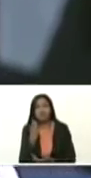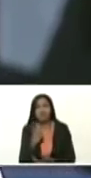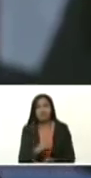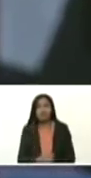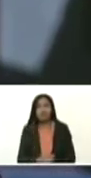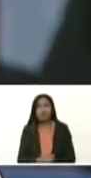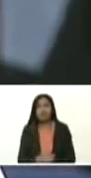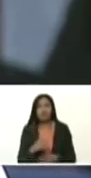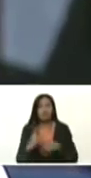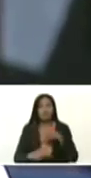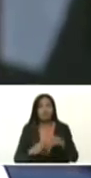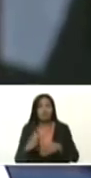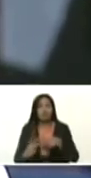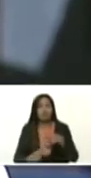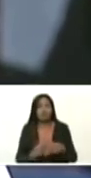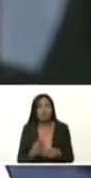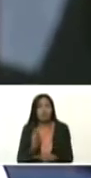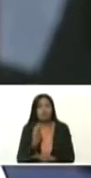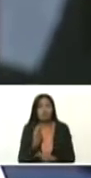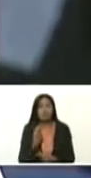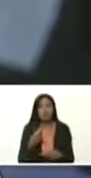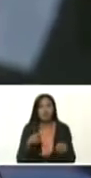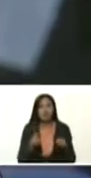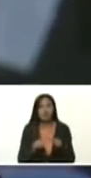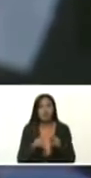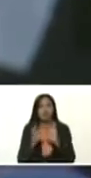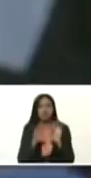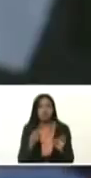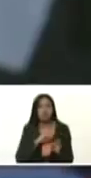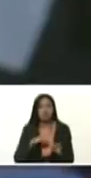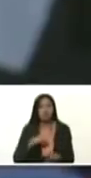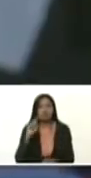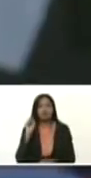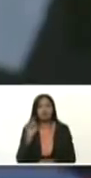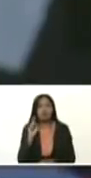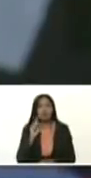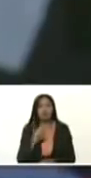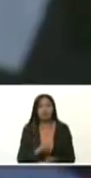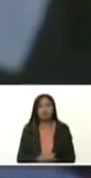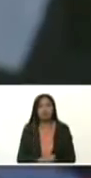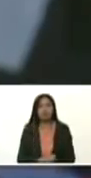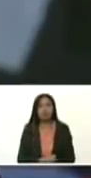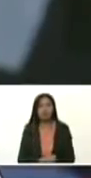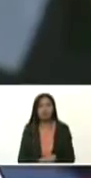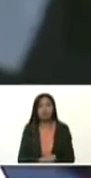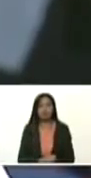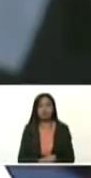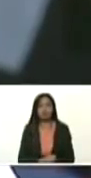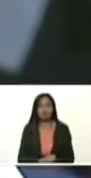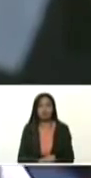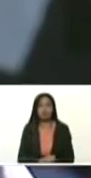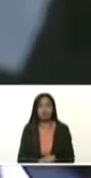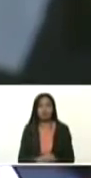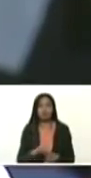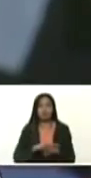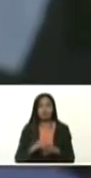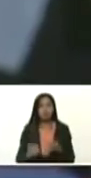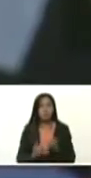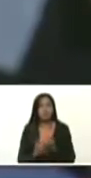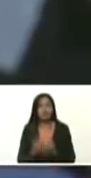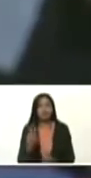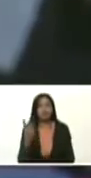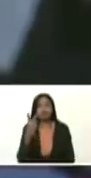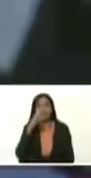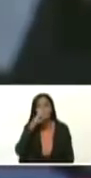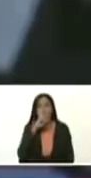no produce esos refractarios que nosotros necesitamos, pues, porque nuestra planta tiene